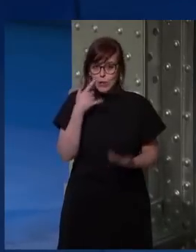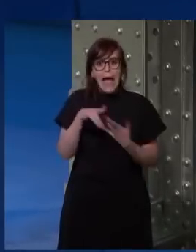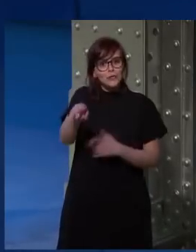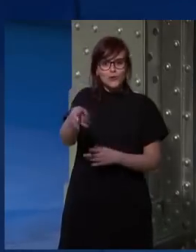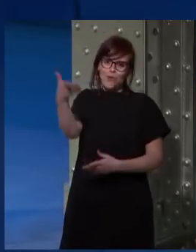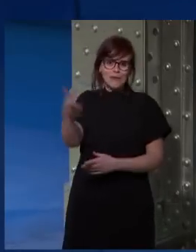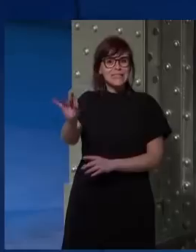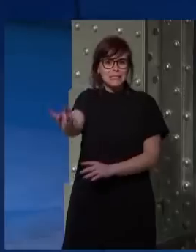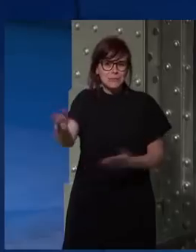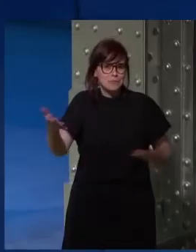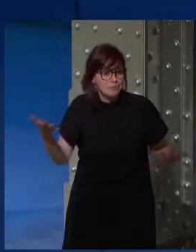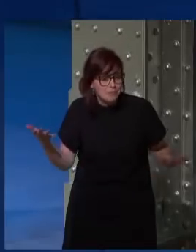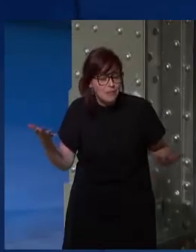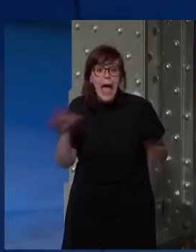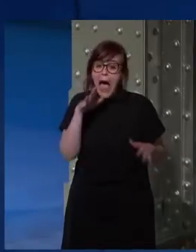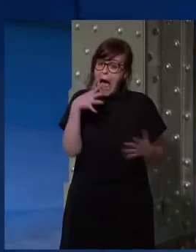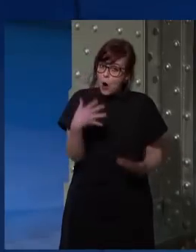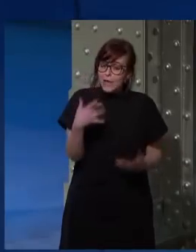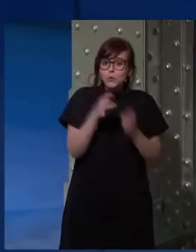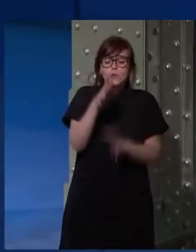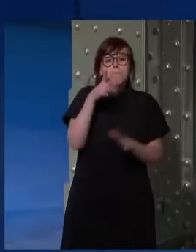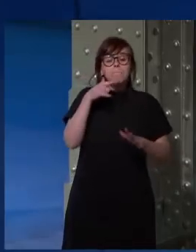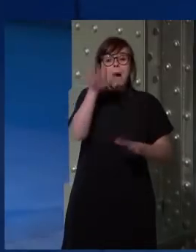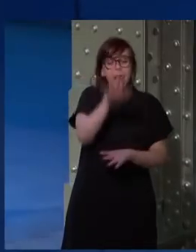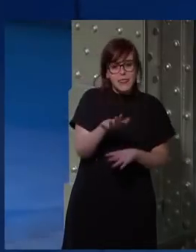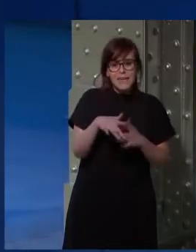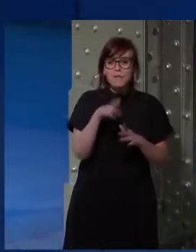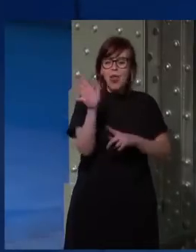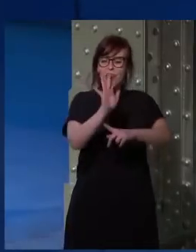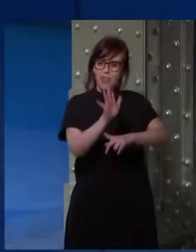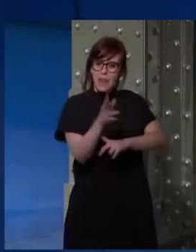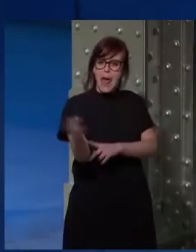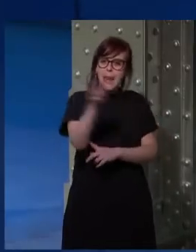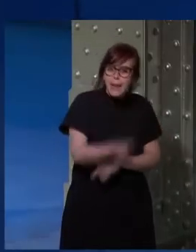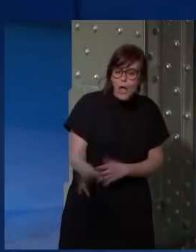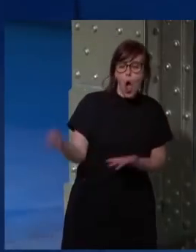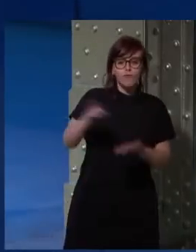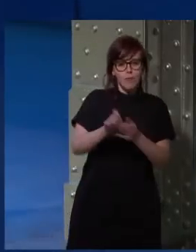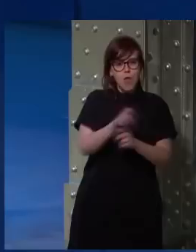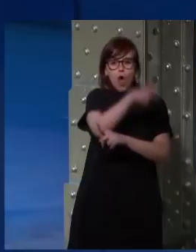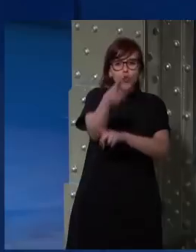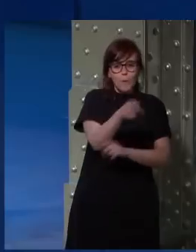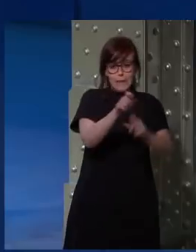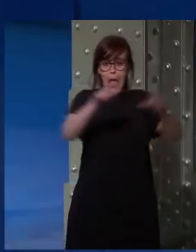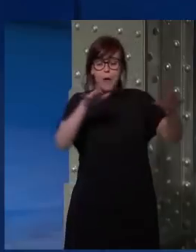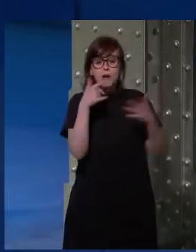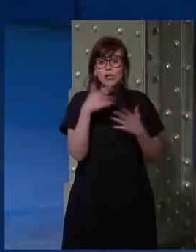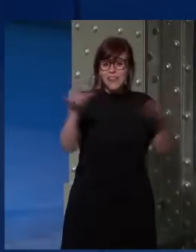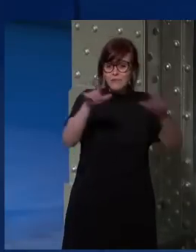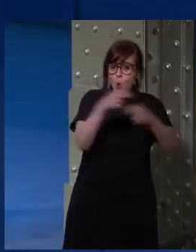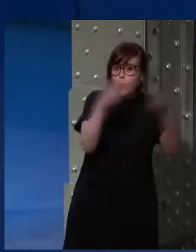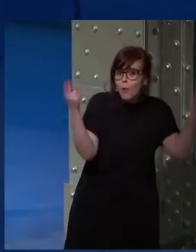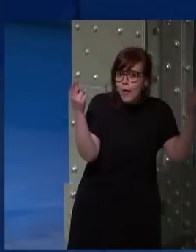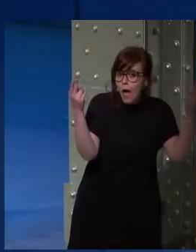Bueno, ahora afortunadamente parece que hay un movimiento que está recuperando, y en los cines, en algunos sitios ponen y tal, pero las televisiones, sobre todo la pública, que es la